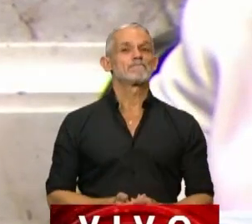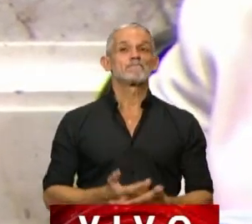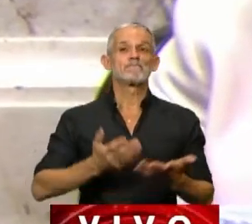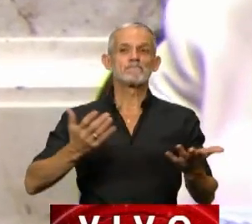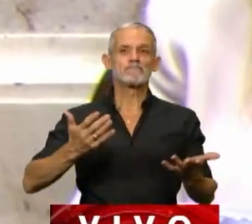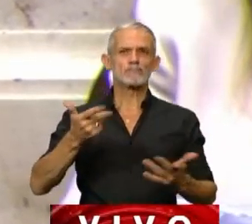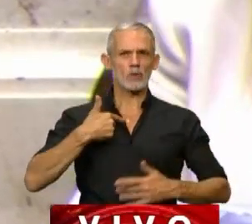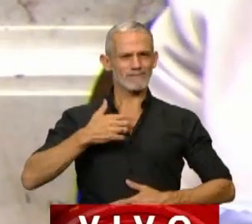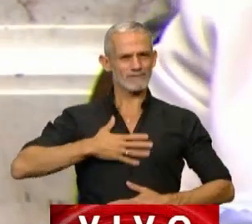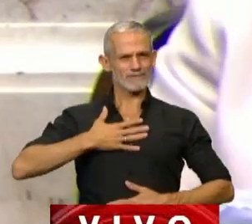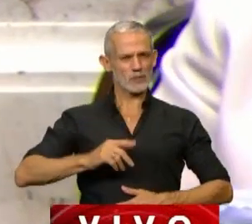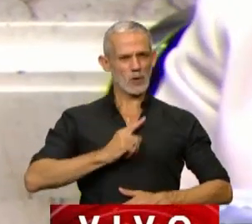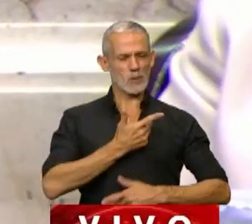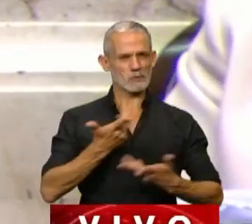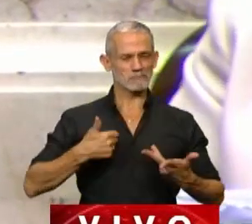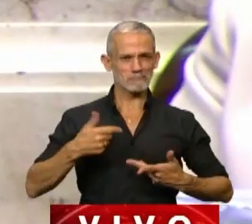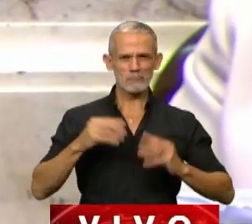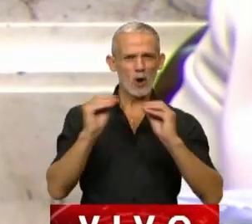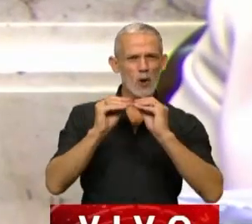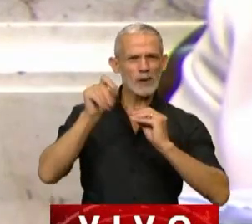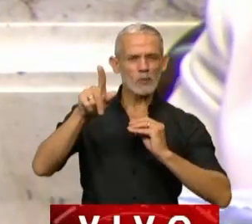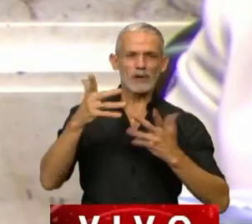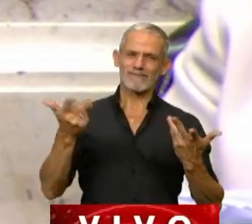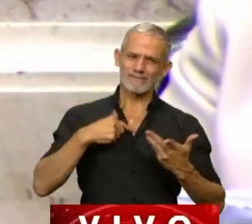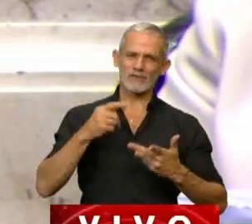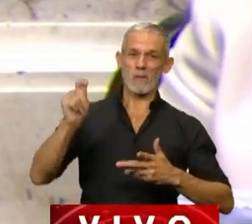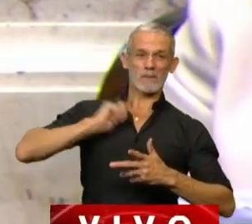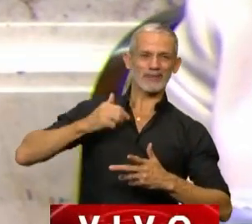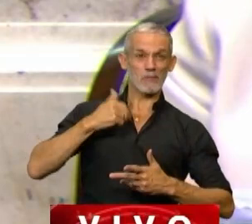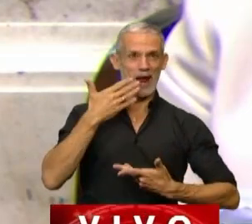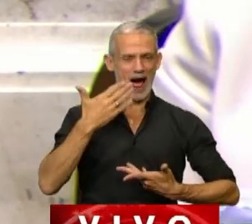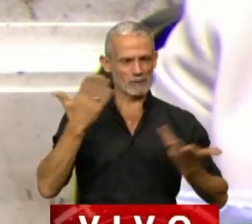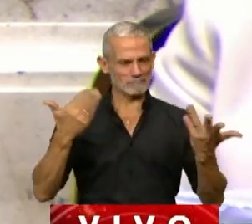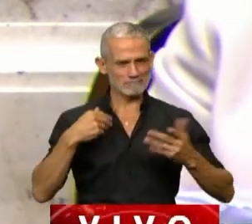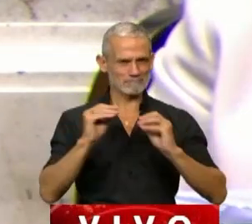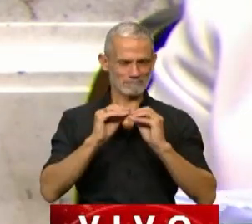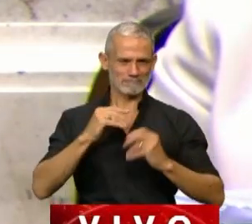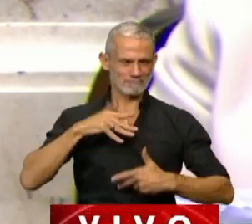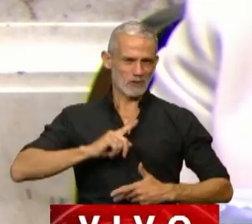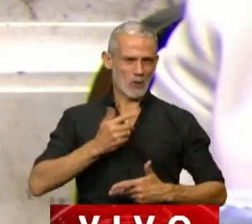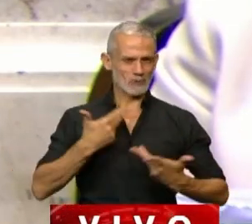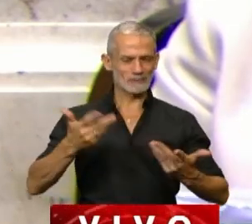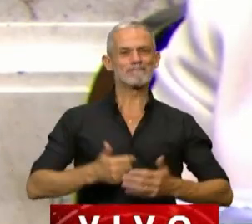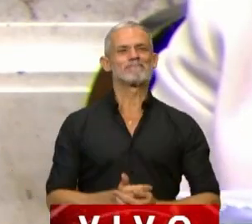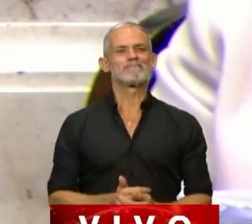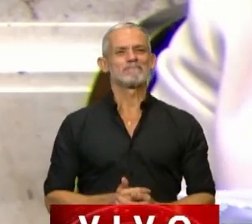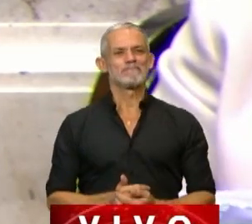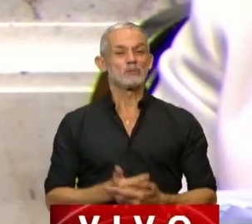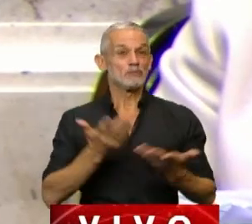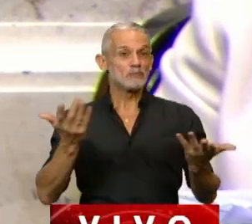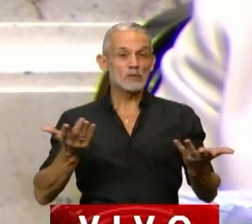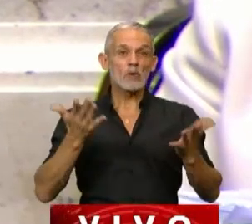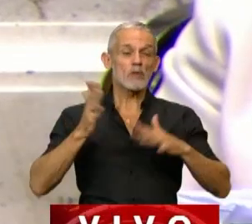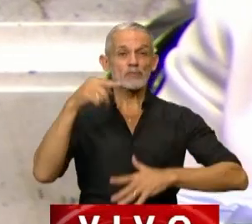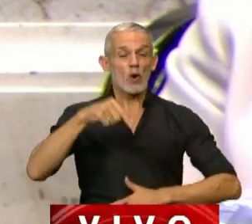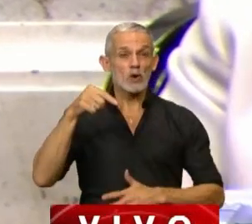Un honor que un patriarca como usted me conceda la palabra. La verdad que, bueno,